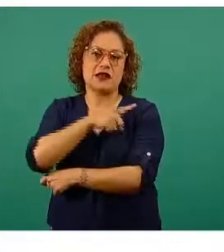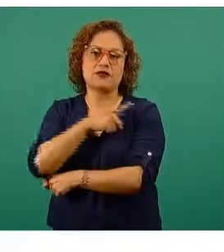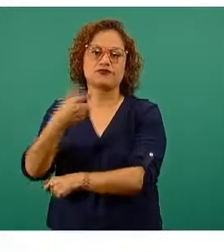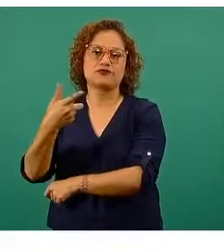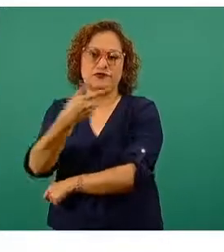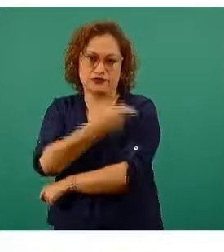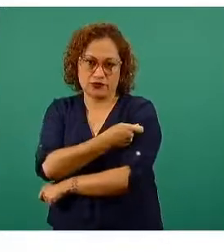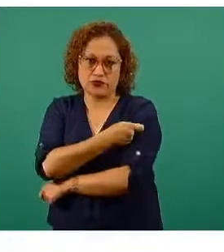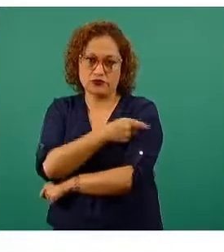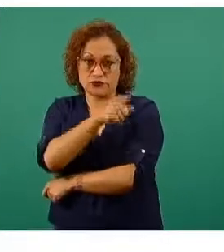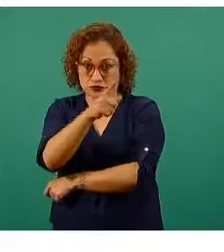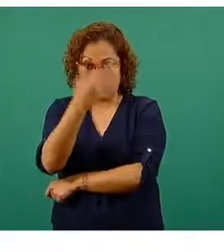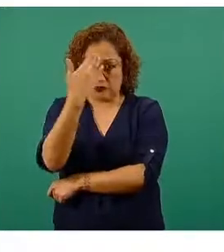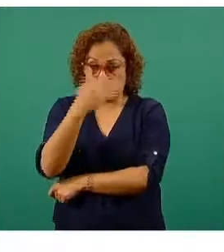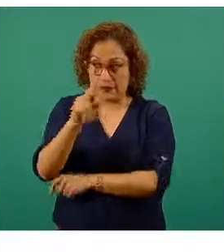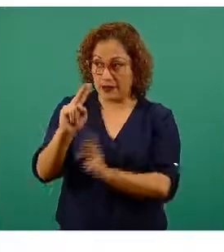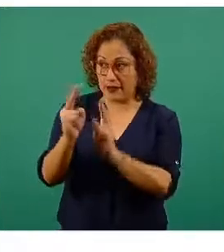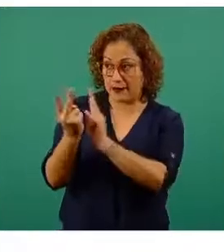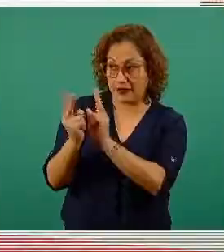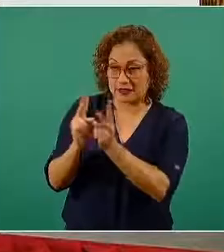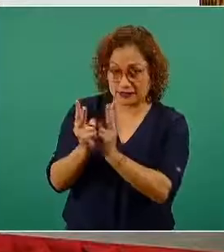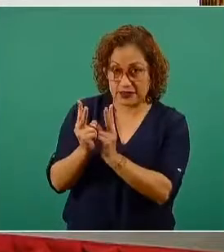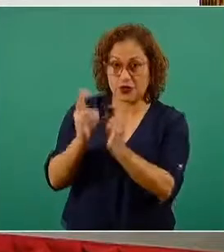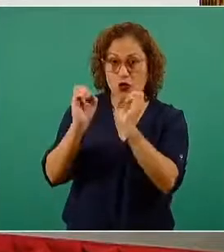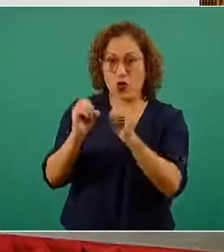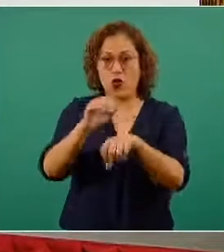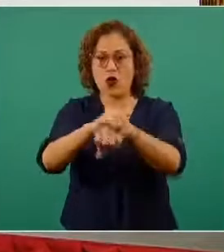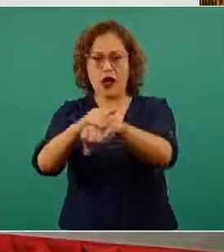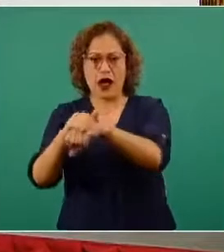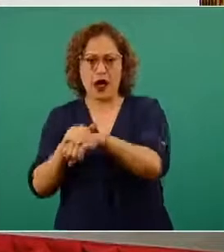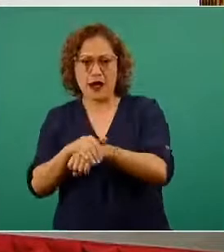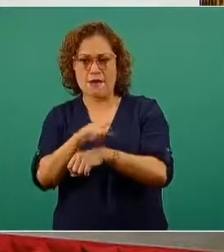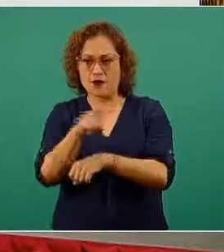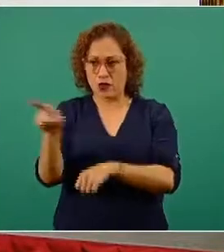sus amigas que tiene una situación semejante,